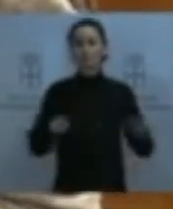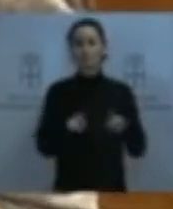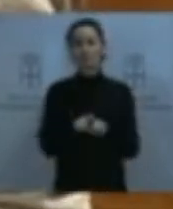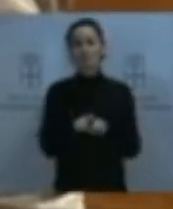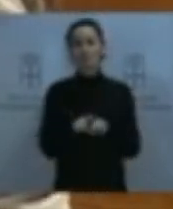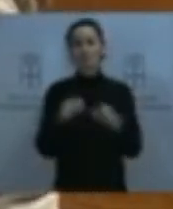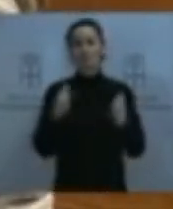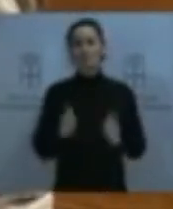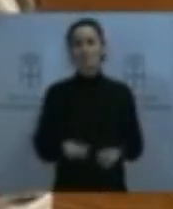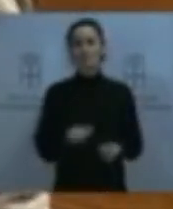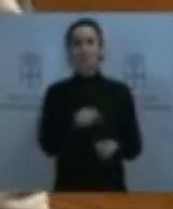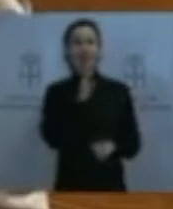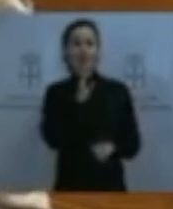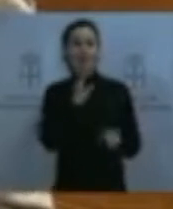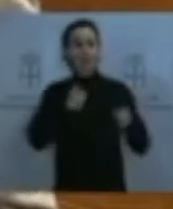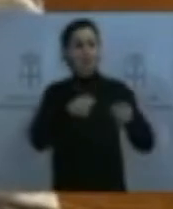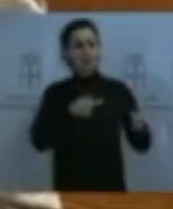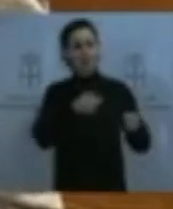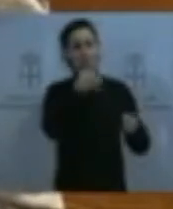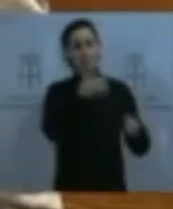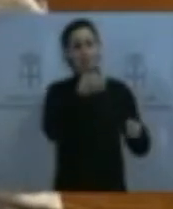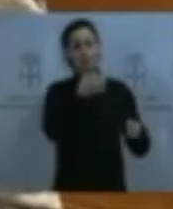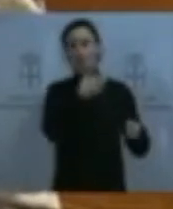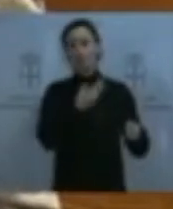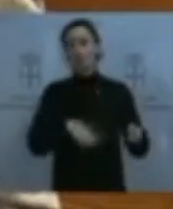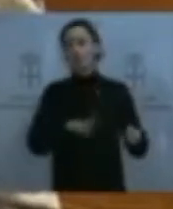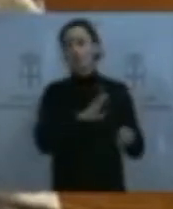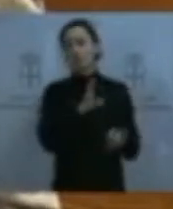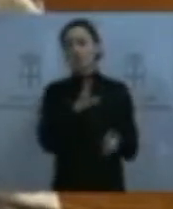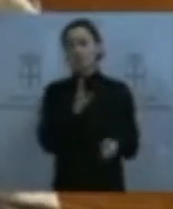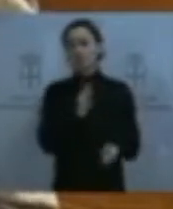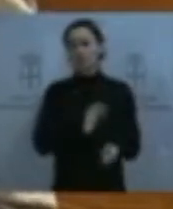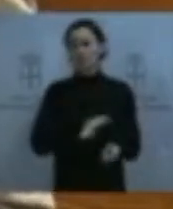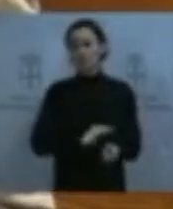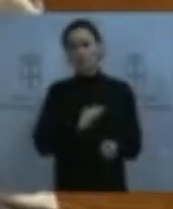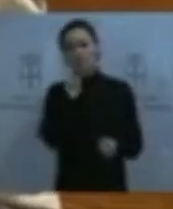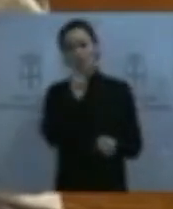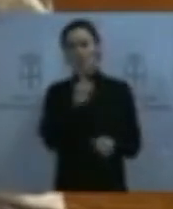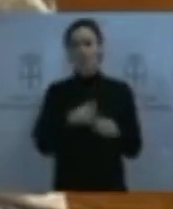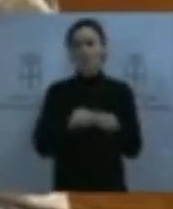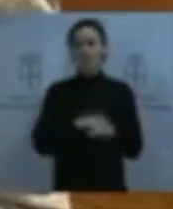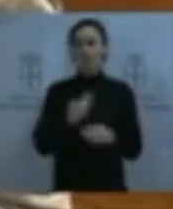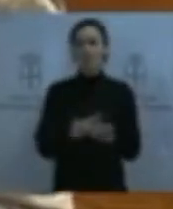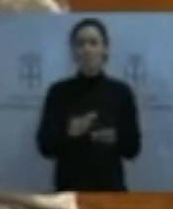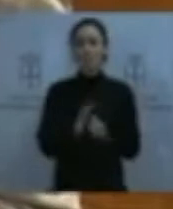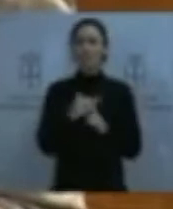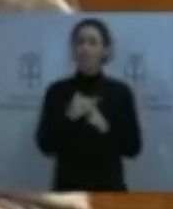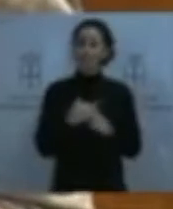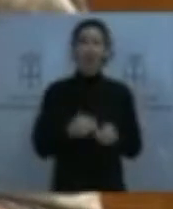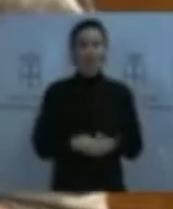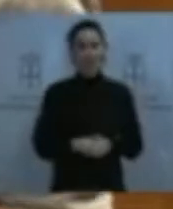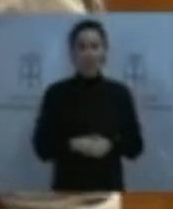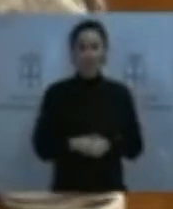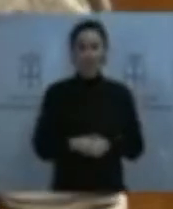las coartadas que mencionaba al principio y que obviamente sabíamos que iban a utilizar para justificar esta situación.